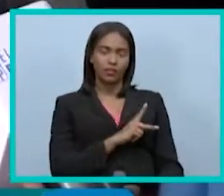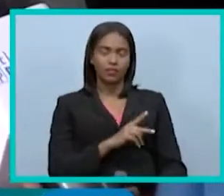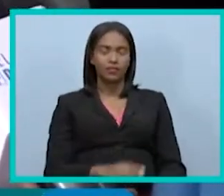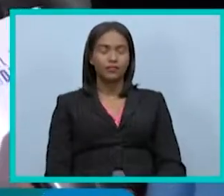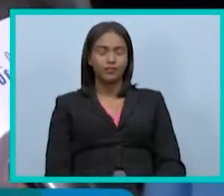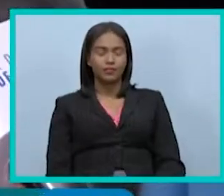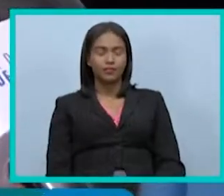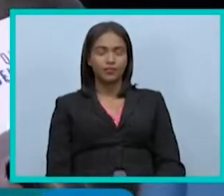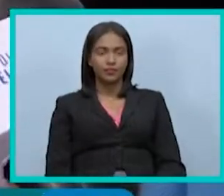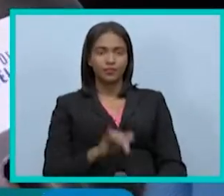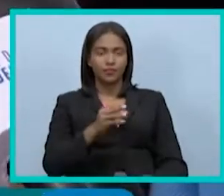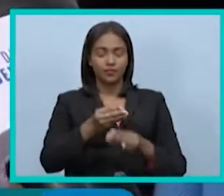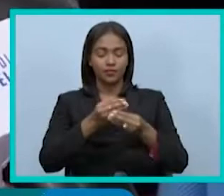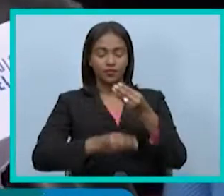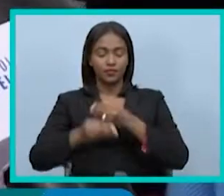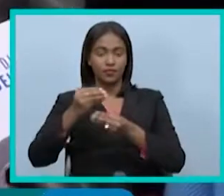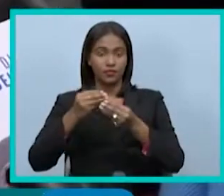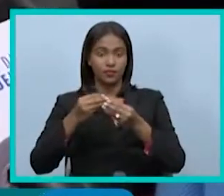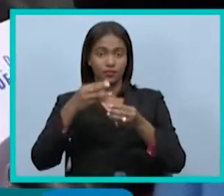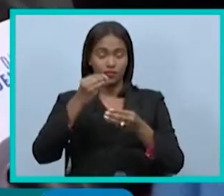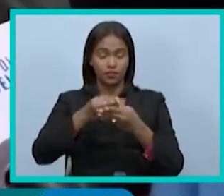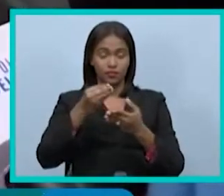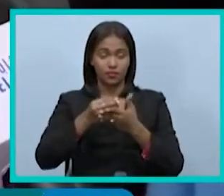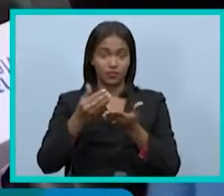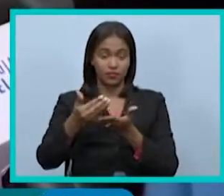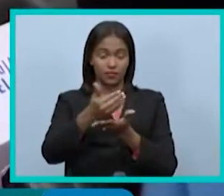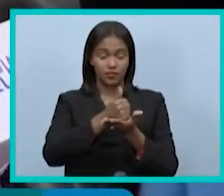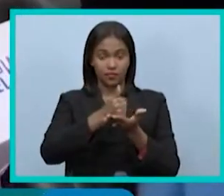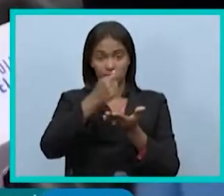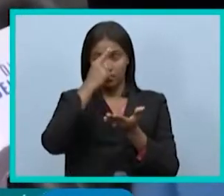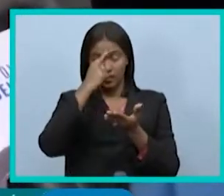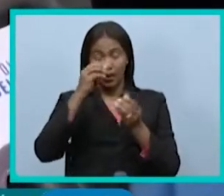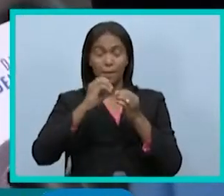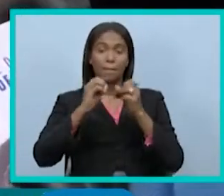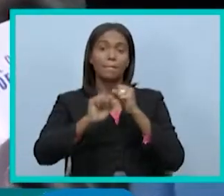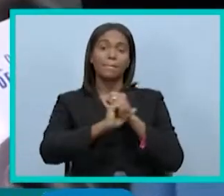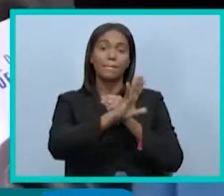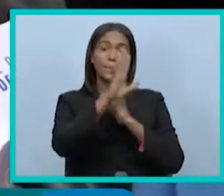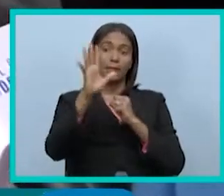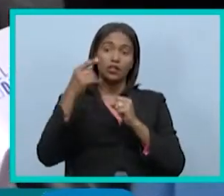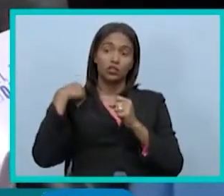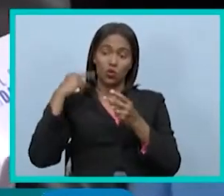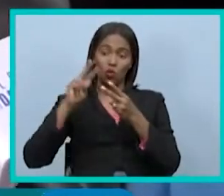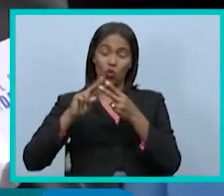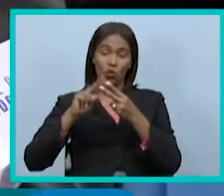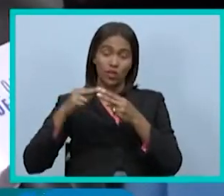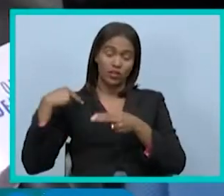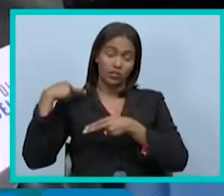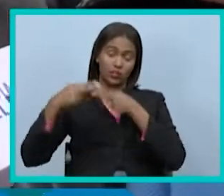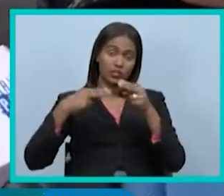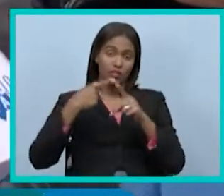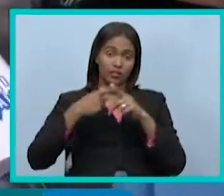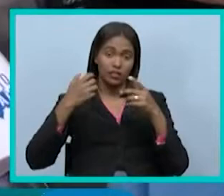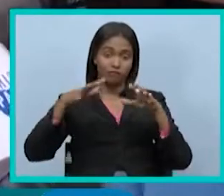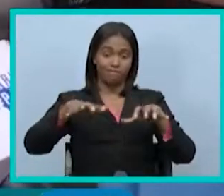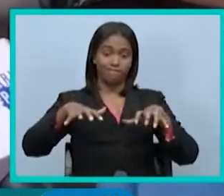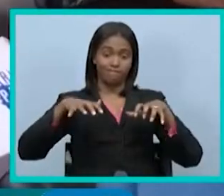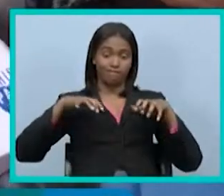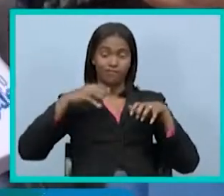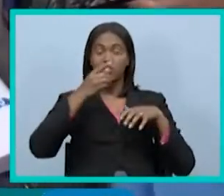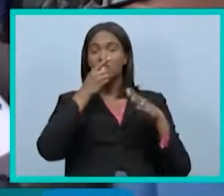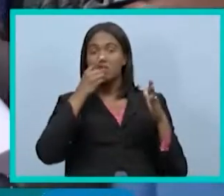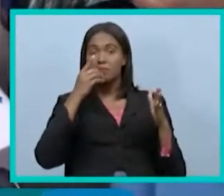presupuesto complementario es el más transparente que ha llegado aquí. En lo que yo conozco de la historia del Congreso de la República Dominicana, ellos